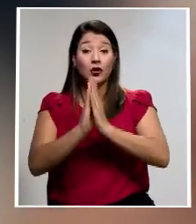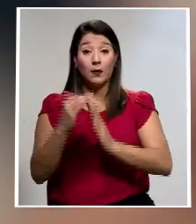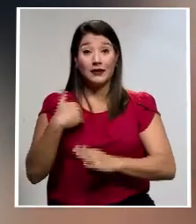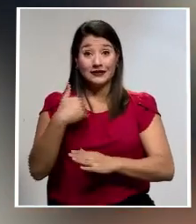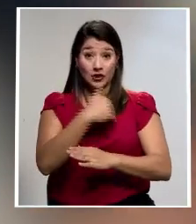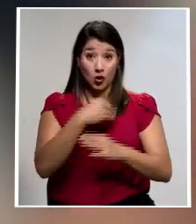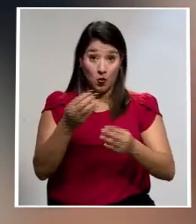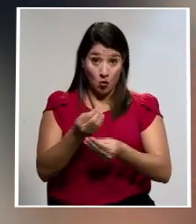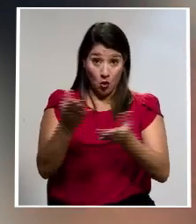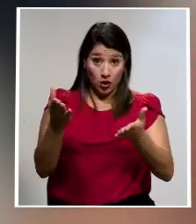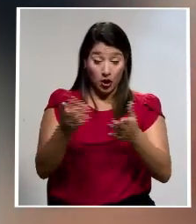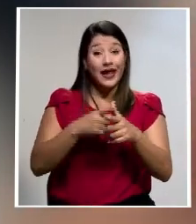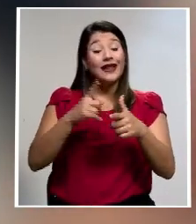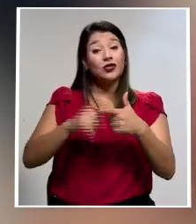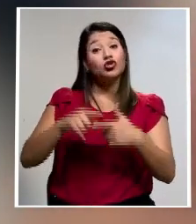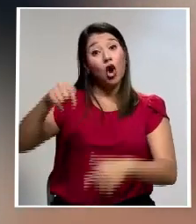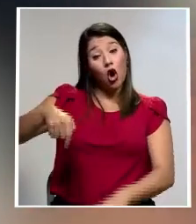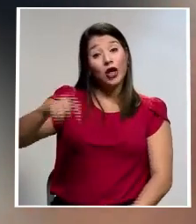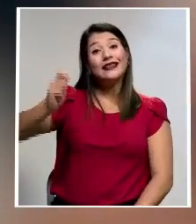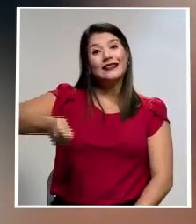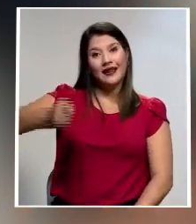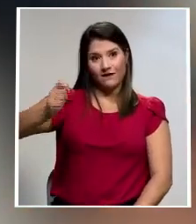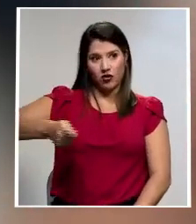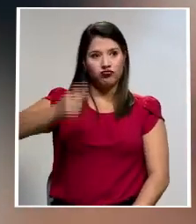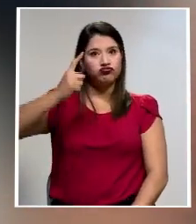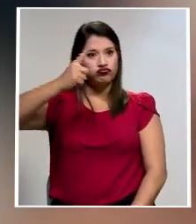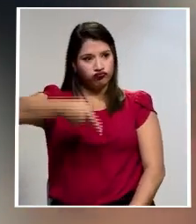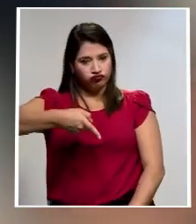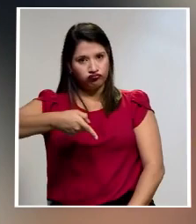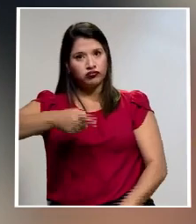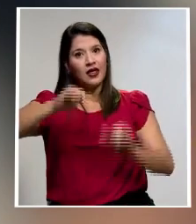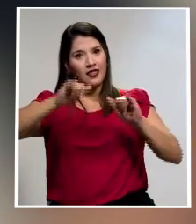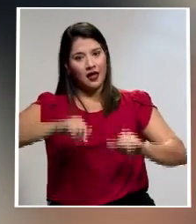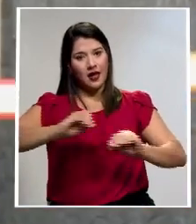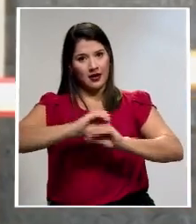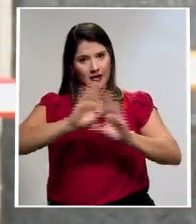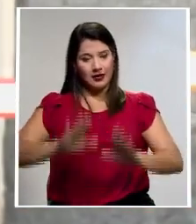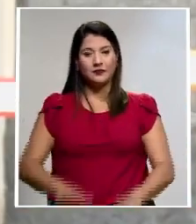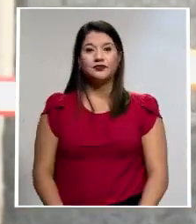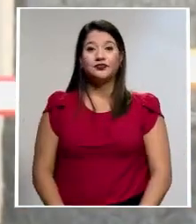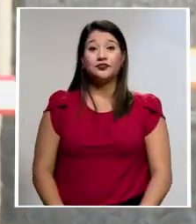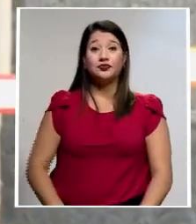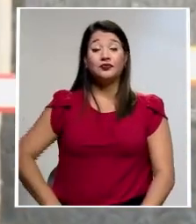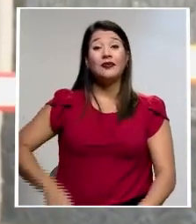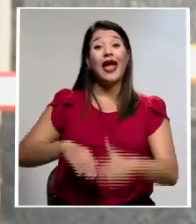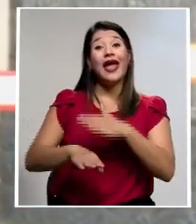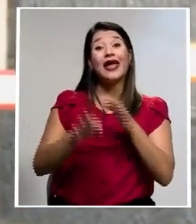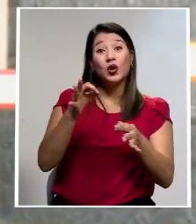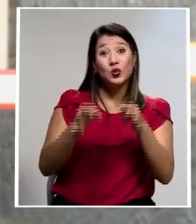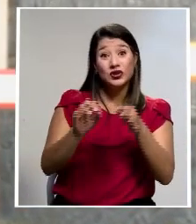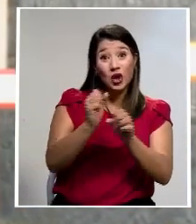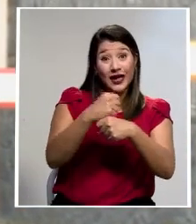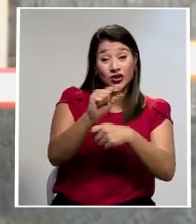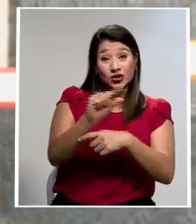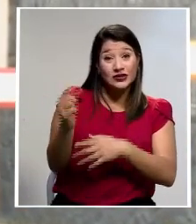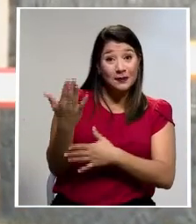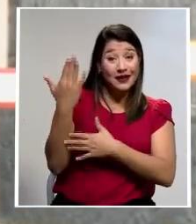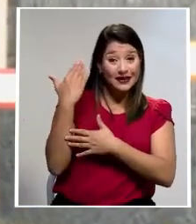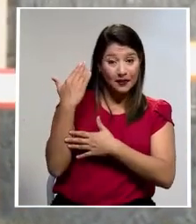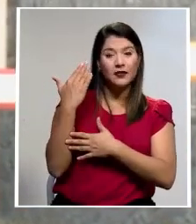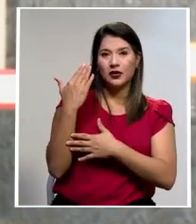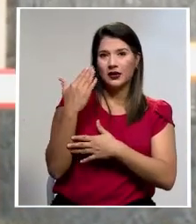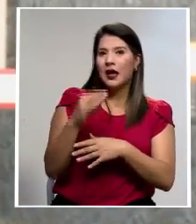la resolución que el tribunal deja clara y deja firme. En la audiencia que se realizó la semana anterior se presentaron